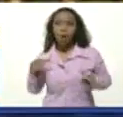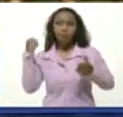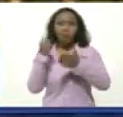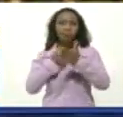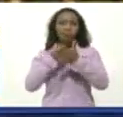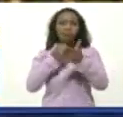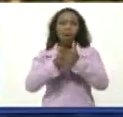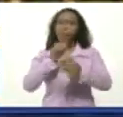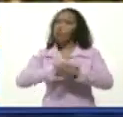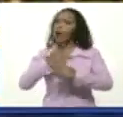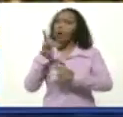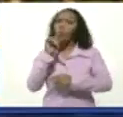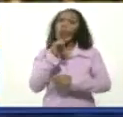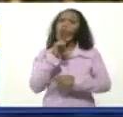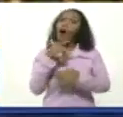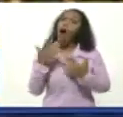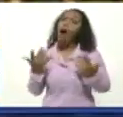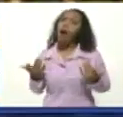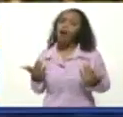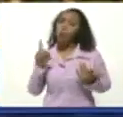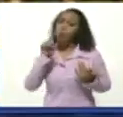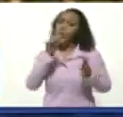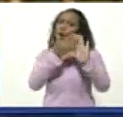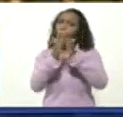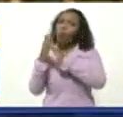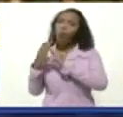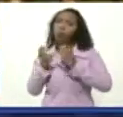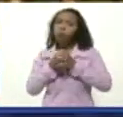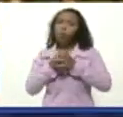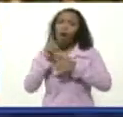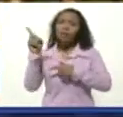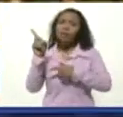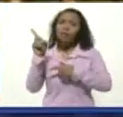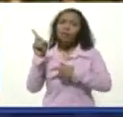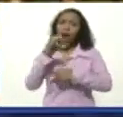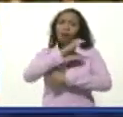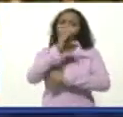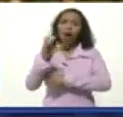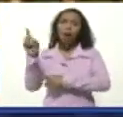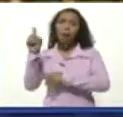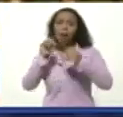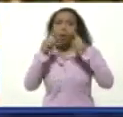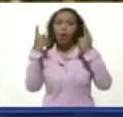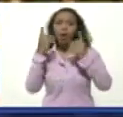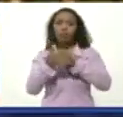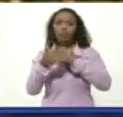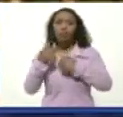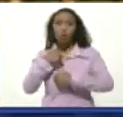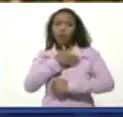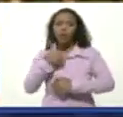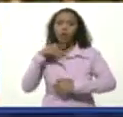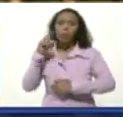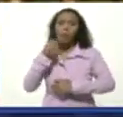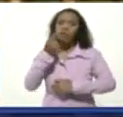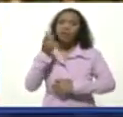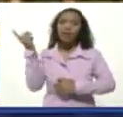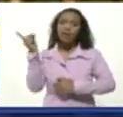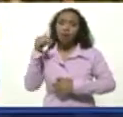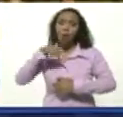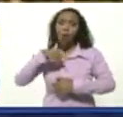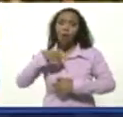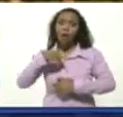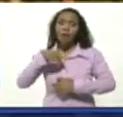por qué no existía una comuna en Ciudad Caribia. Bueno, yo quiero también decirle, presidente, que hoy